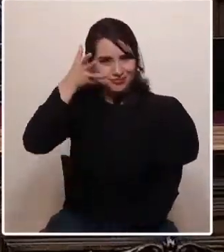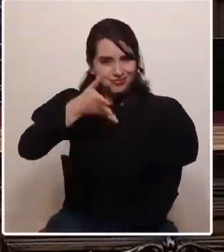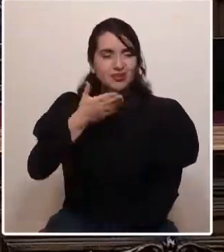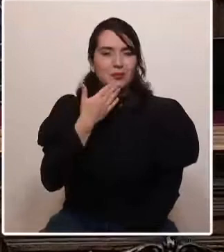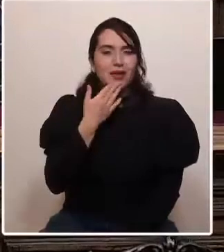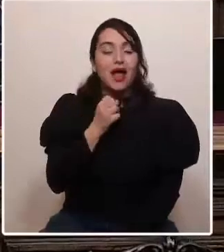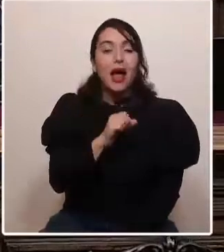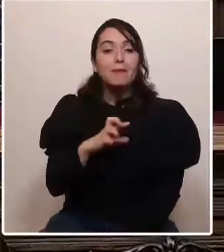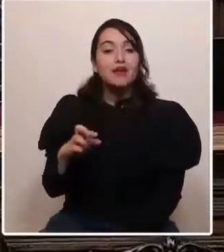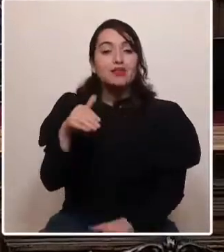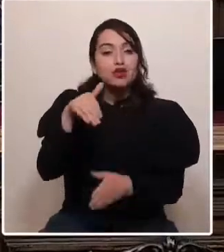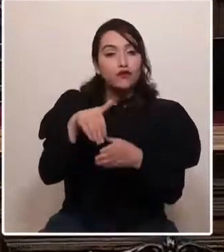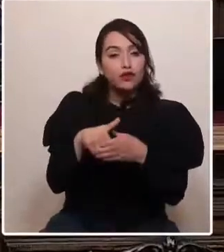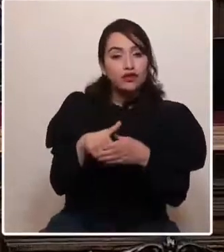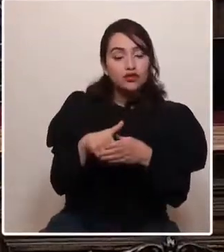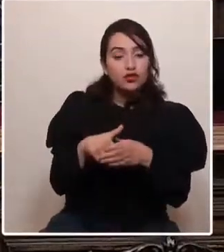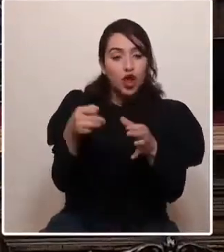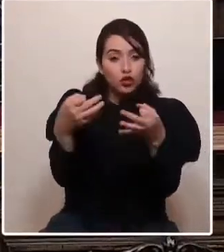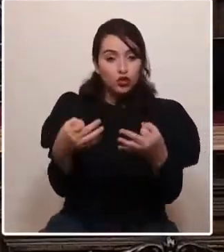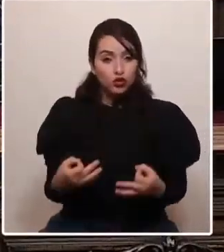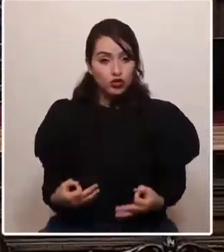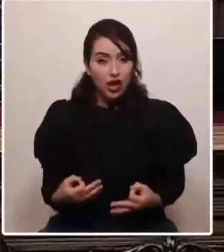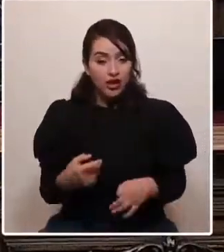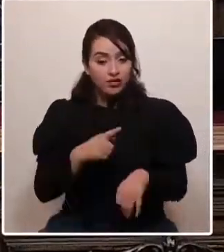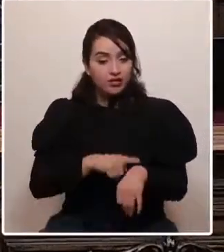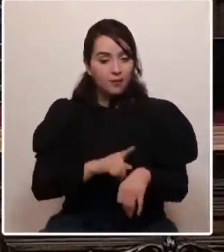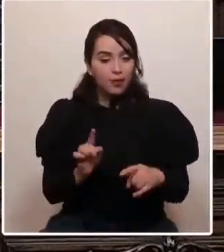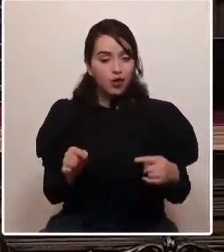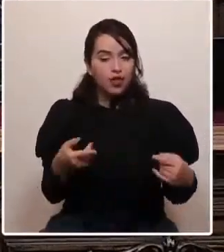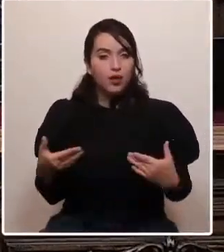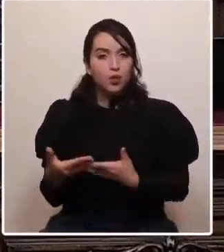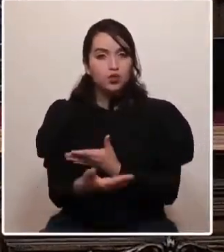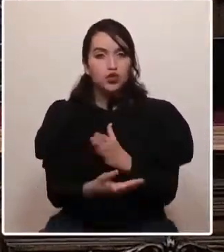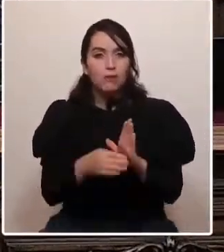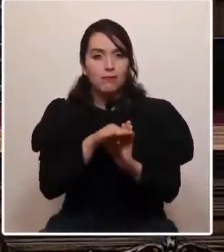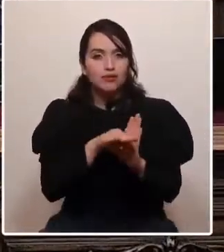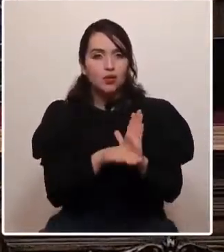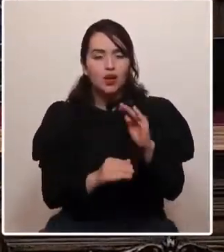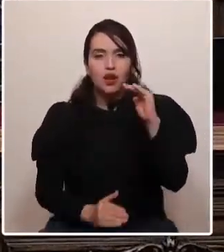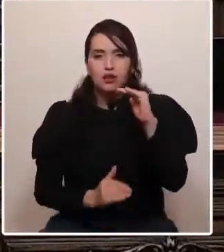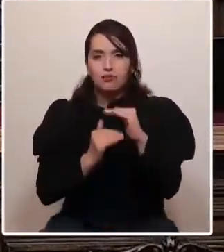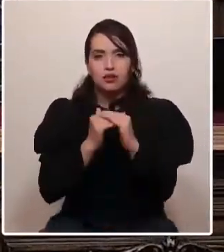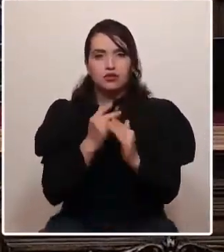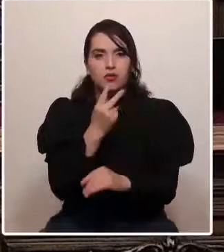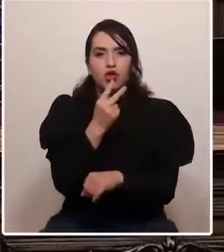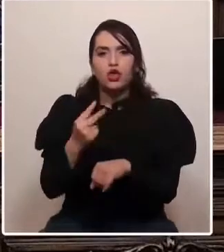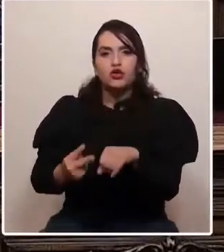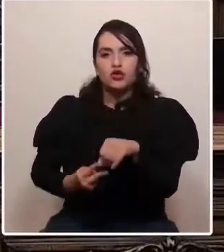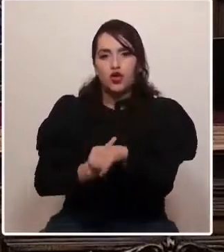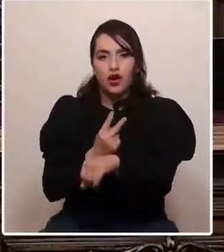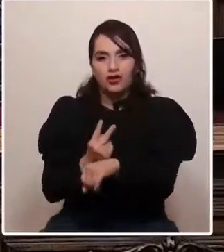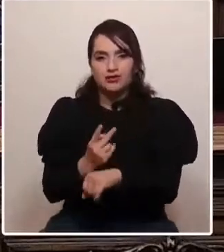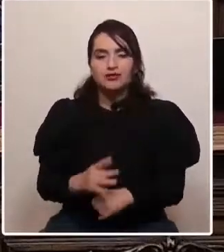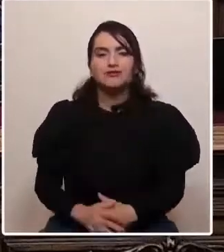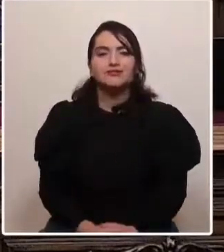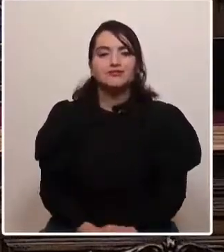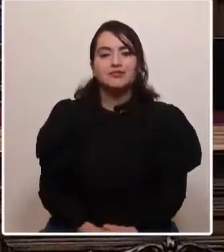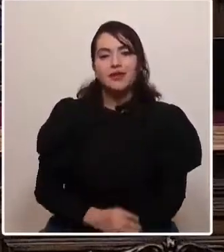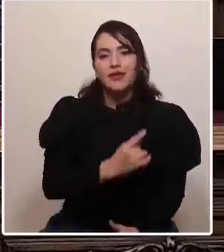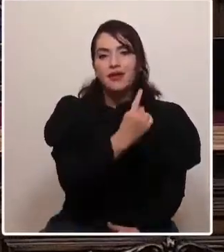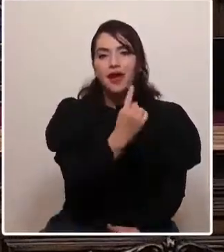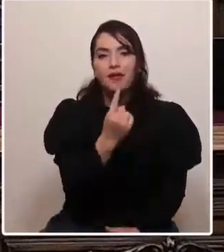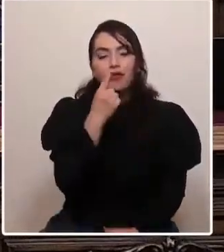votar. El tiempo total para la discusión particular será con un máximo de 2 horas. Cada